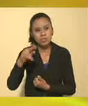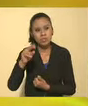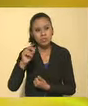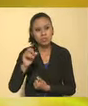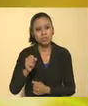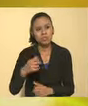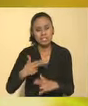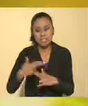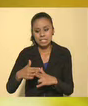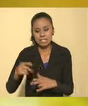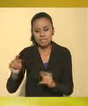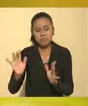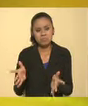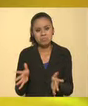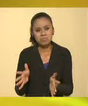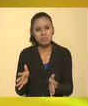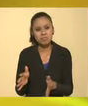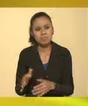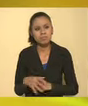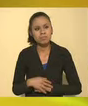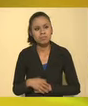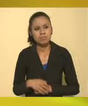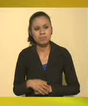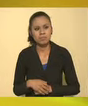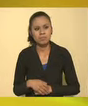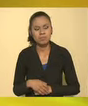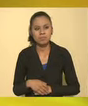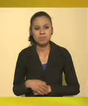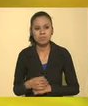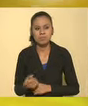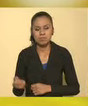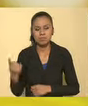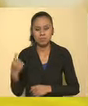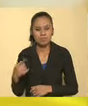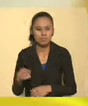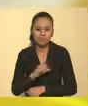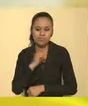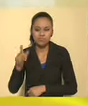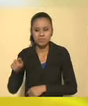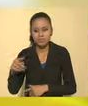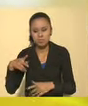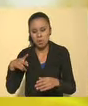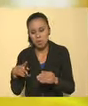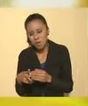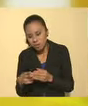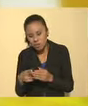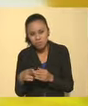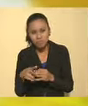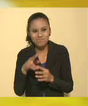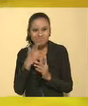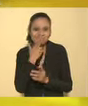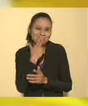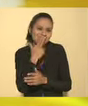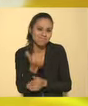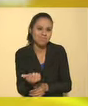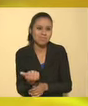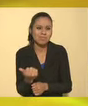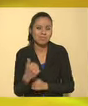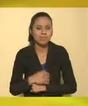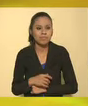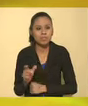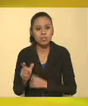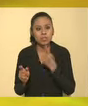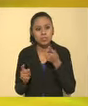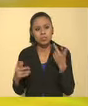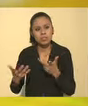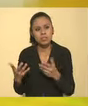porque sí es cierto, si está muy duro el aguacate, pues sabe muy malo y ya se echa, lo partes y se echa a perder. O sea, ya no puedes hacer nada. Claro. Y cuando haces